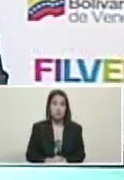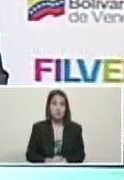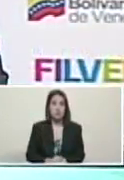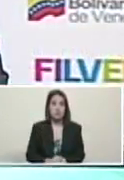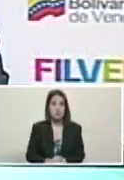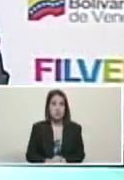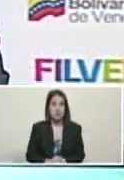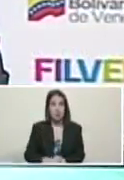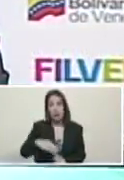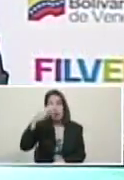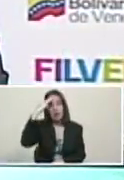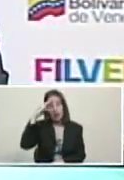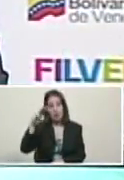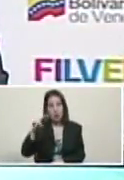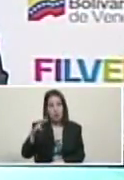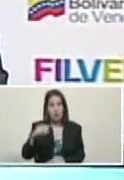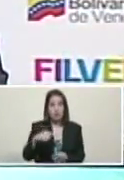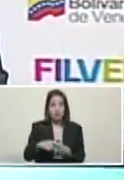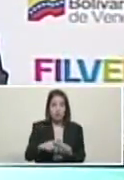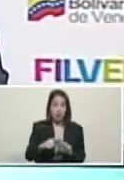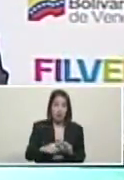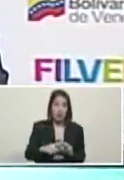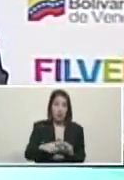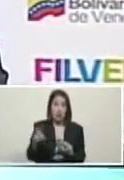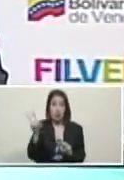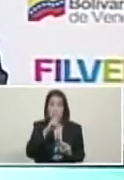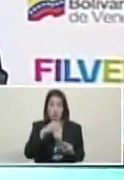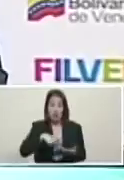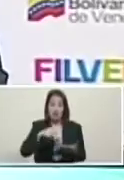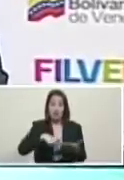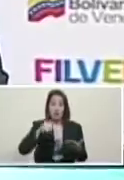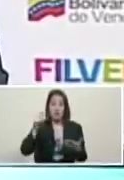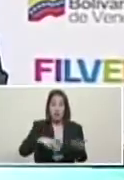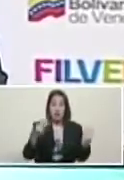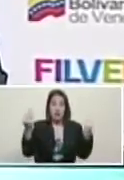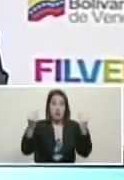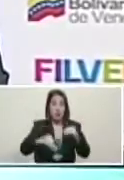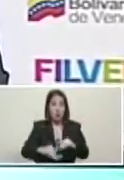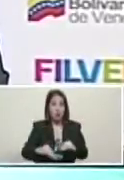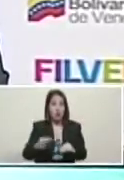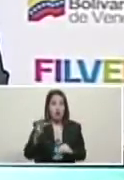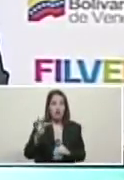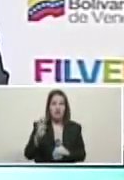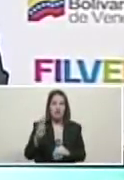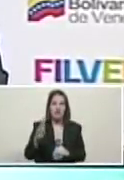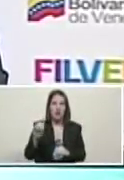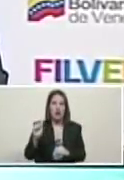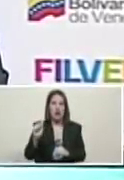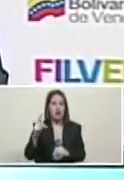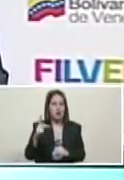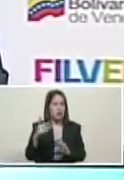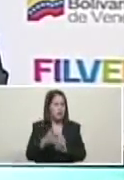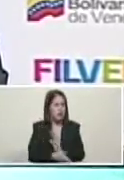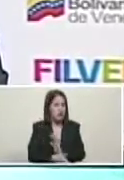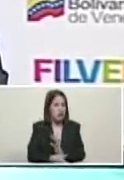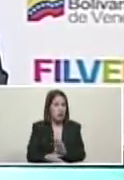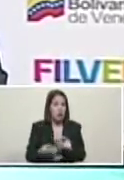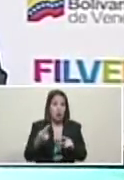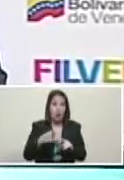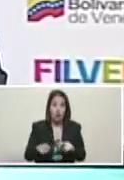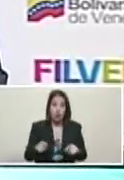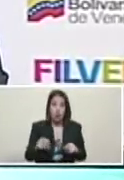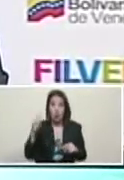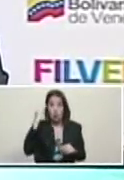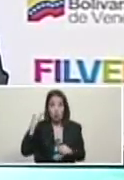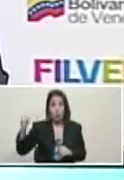en La Habana. Venezuela es firmante y garante del acuerdo con la FARC. Y con la moral que nos da nuestra